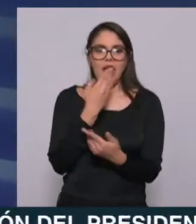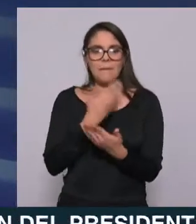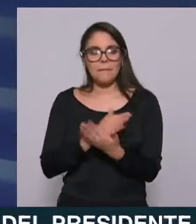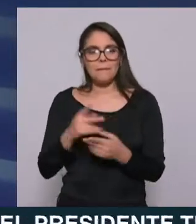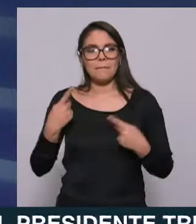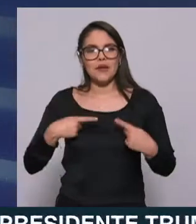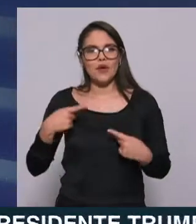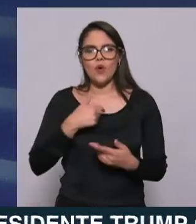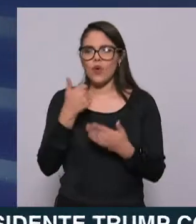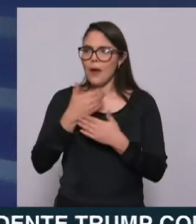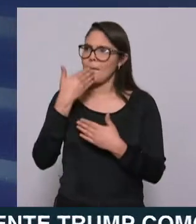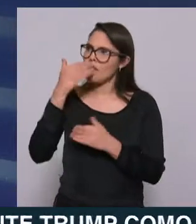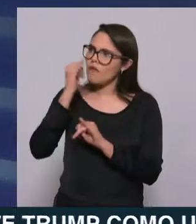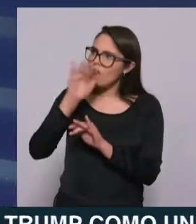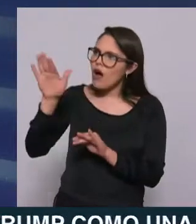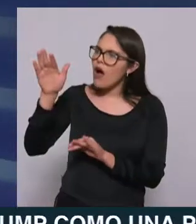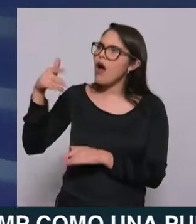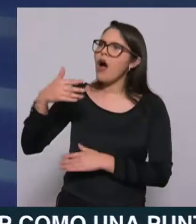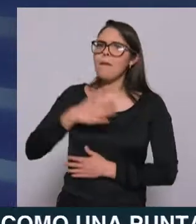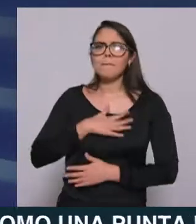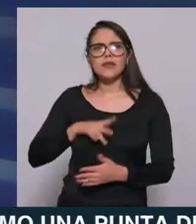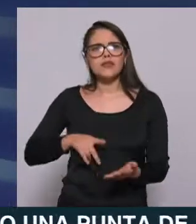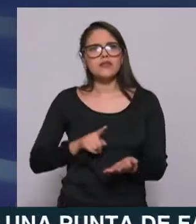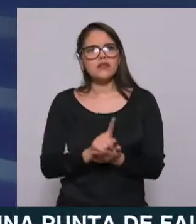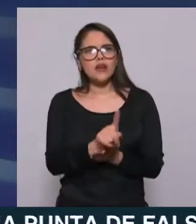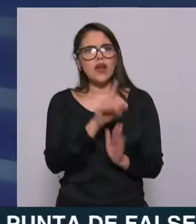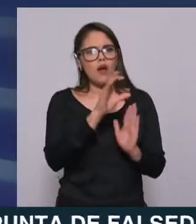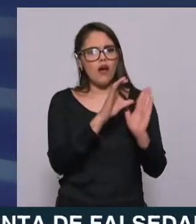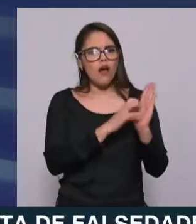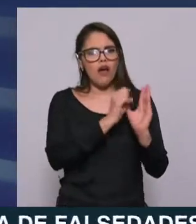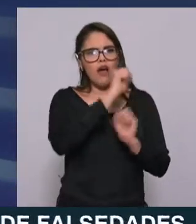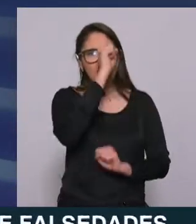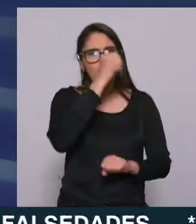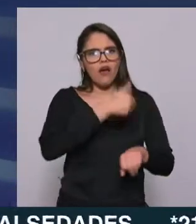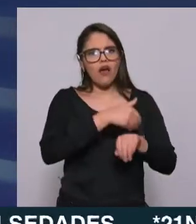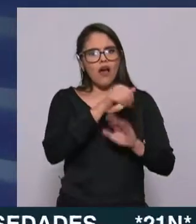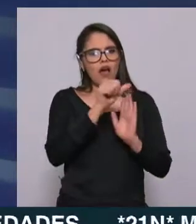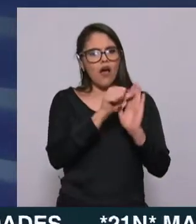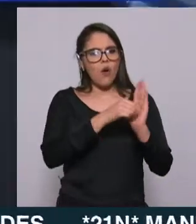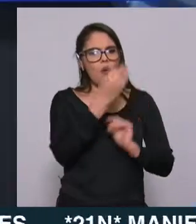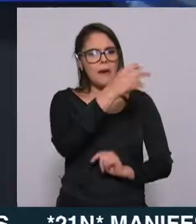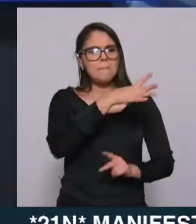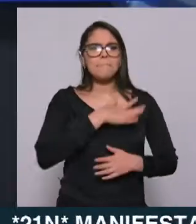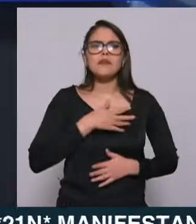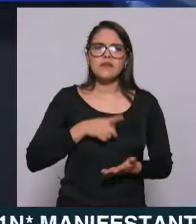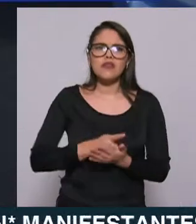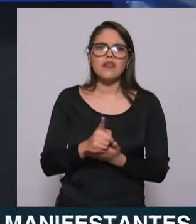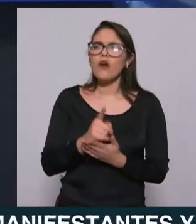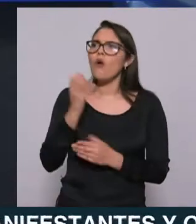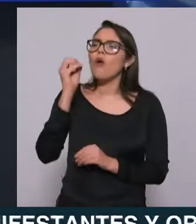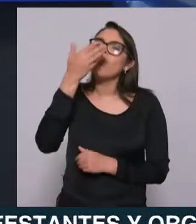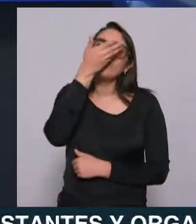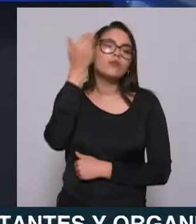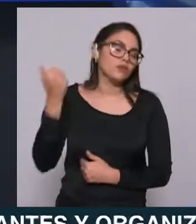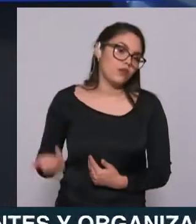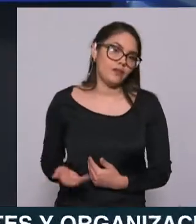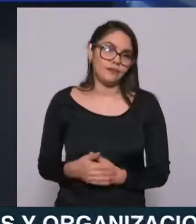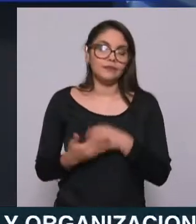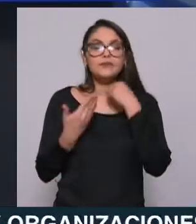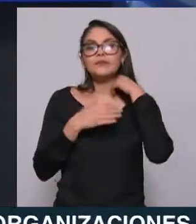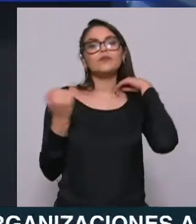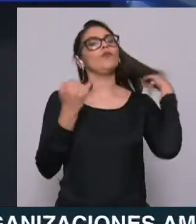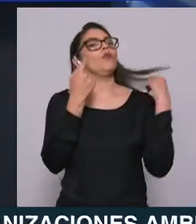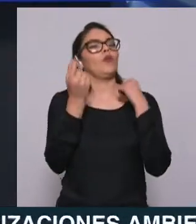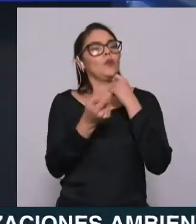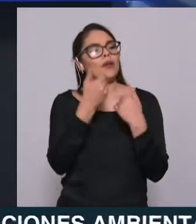y reclamar el derecho que en la Constitución de la Ciudad de México está en el artículo 9. O de pronto convertirlo, como bien lo dices, en un negocio que solo beneficia a algunos